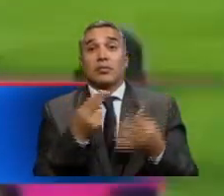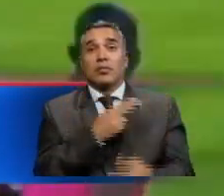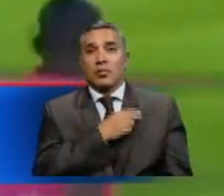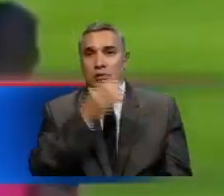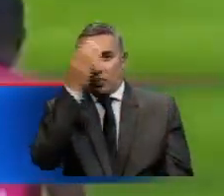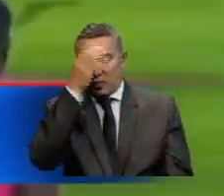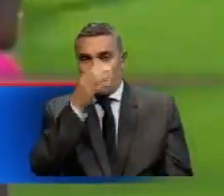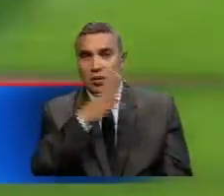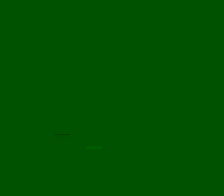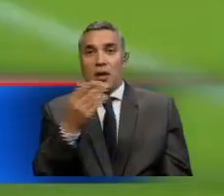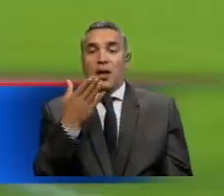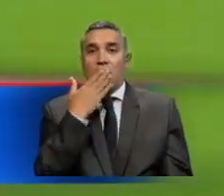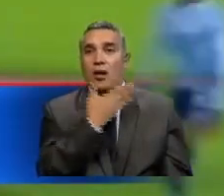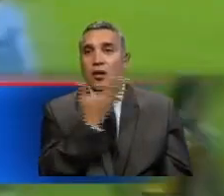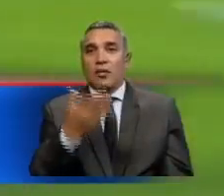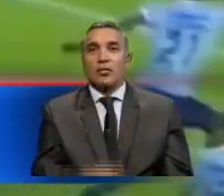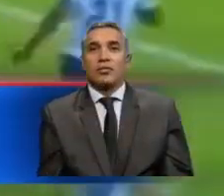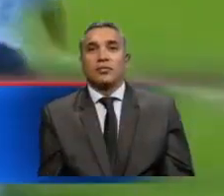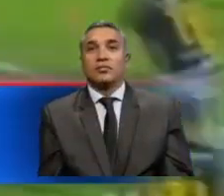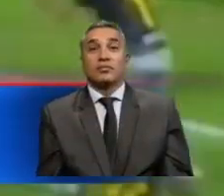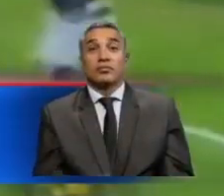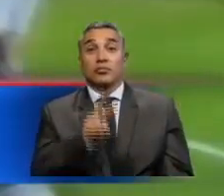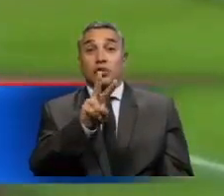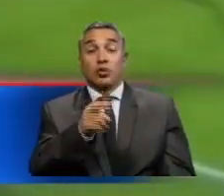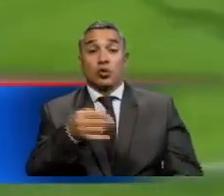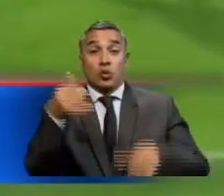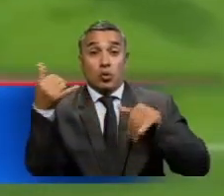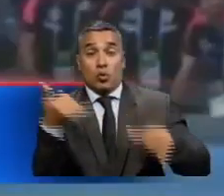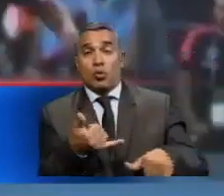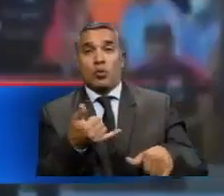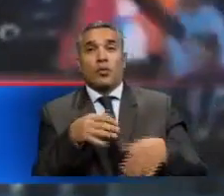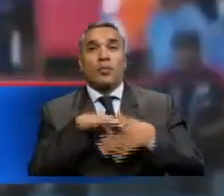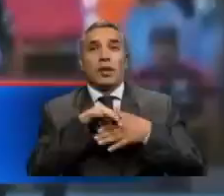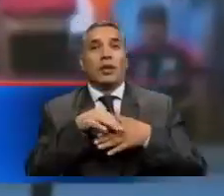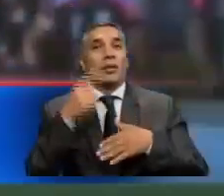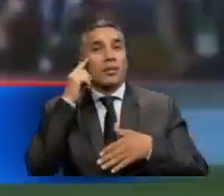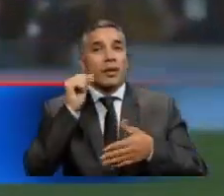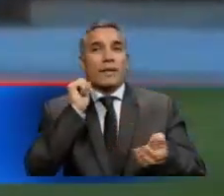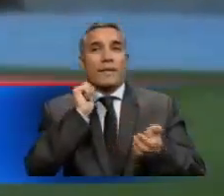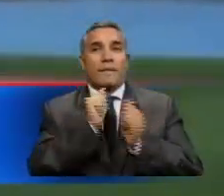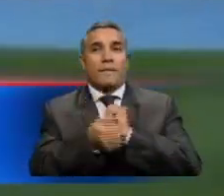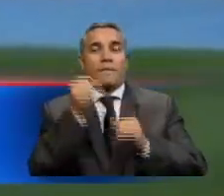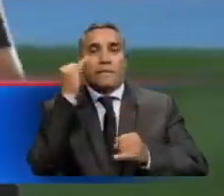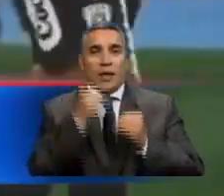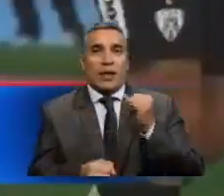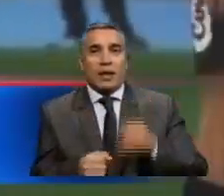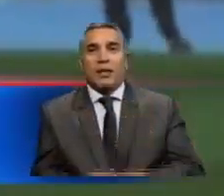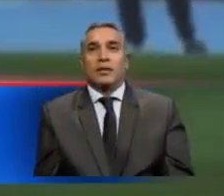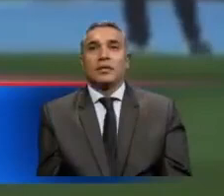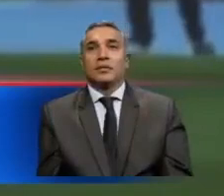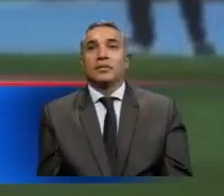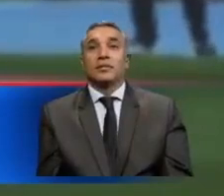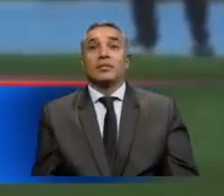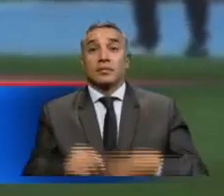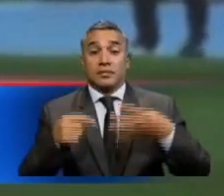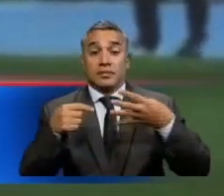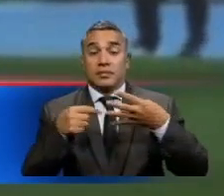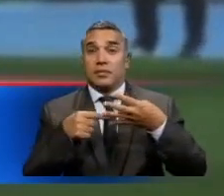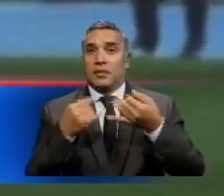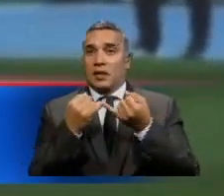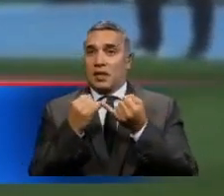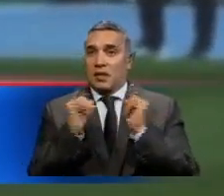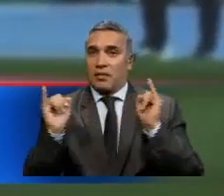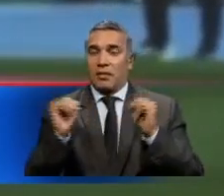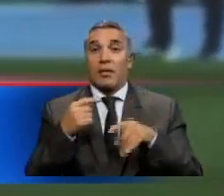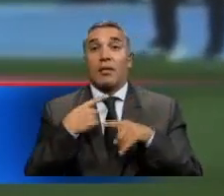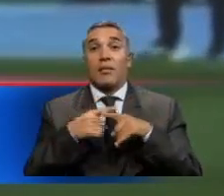Católica y aucas con estos dos clubes pendientes por un boleto finalista un cuarto billete se lleva independiente del Valle